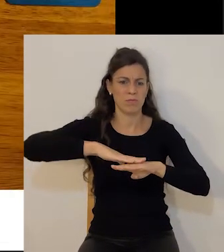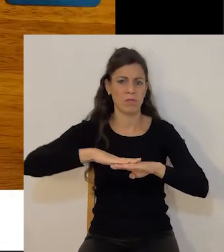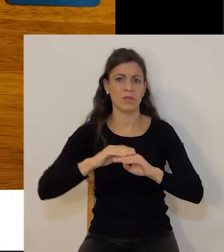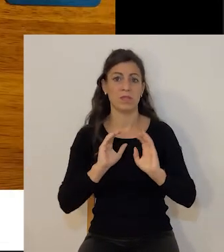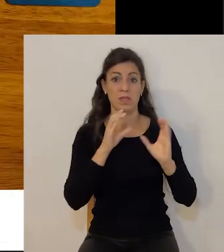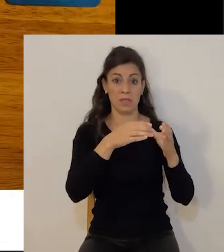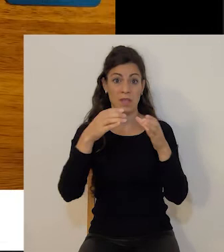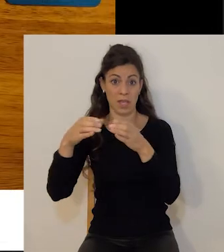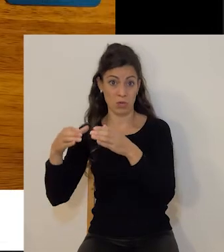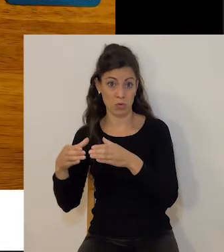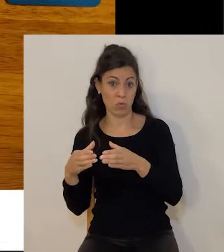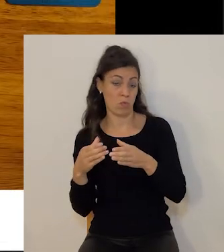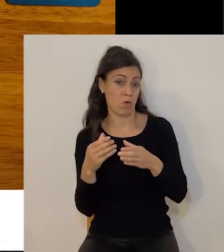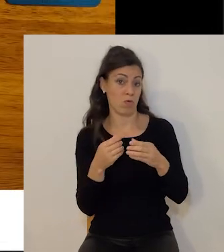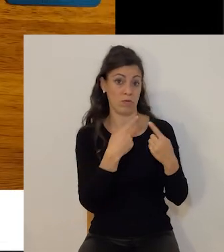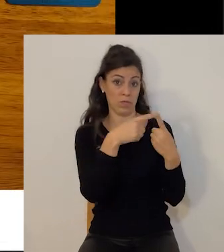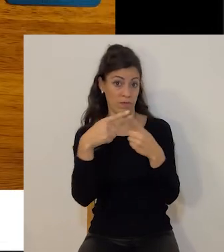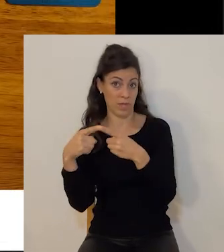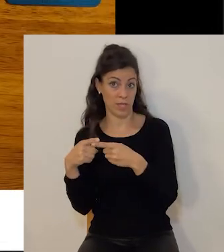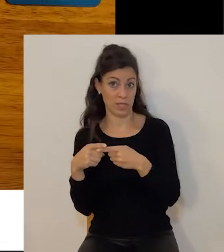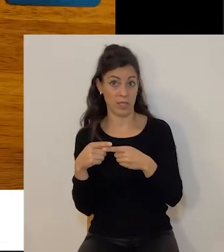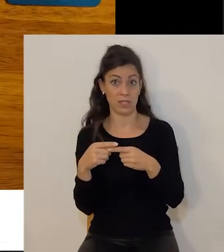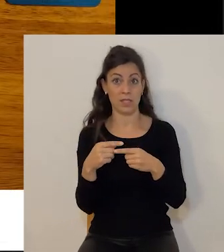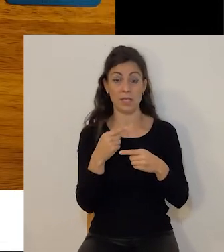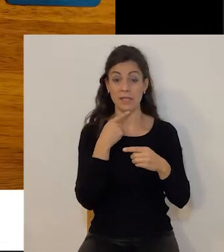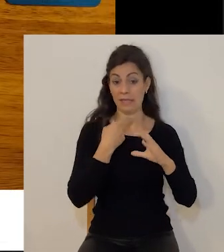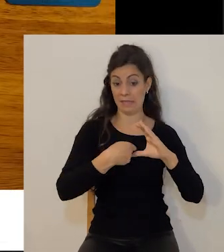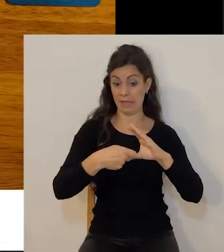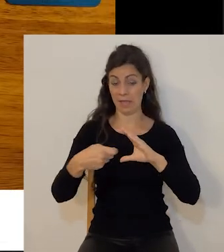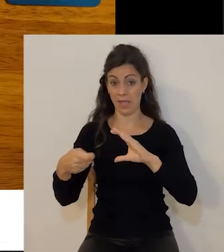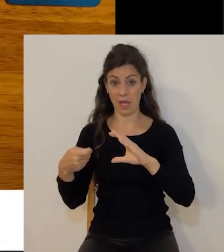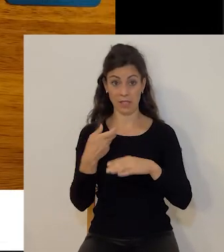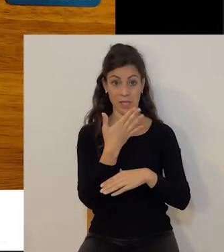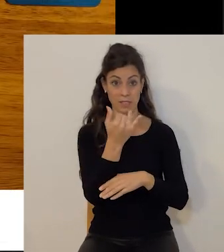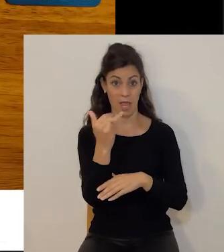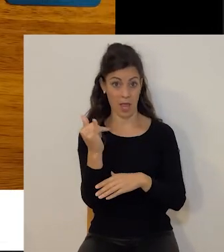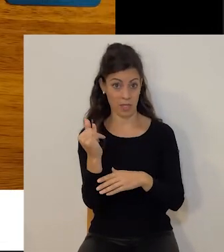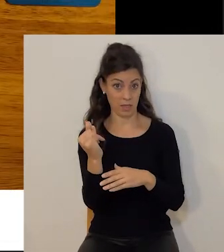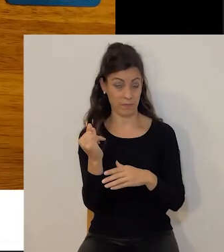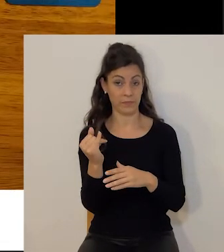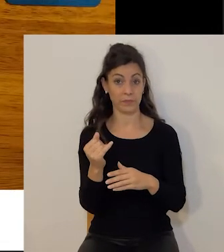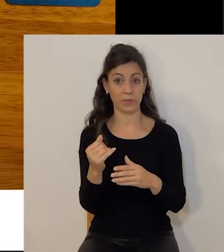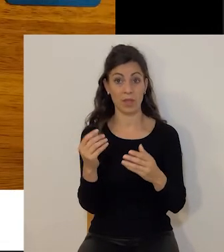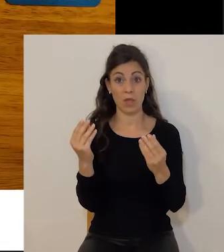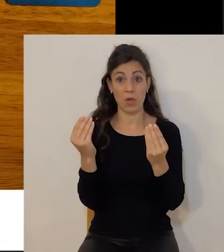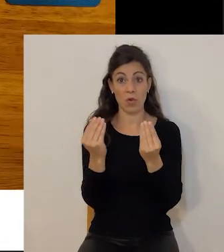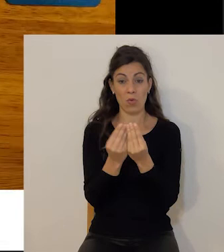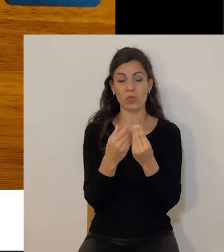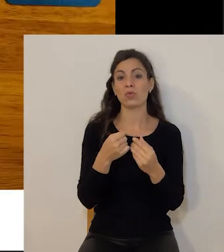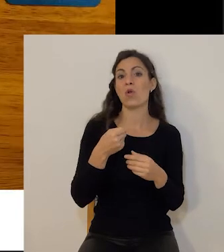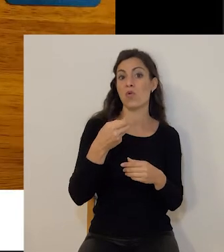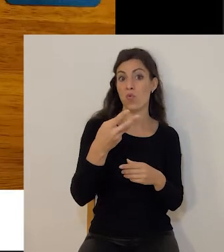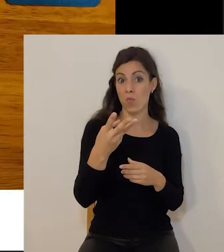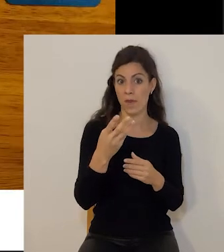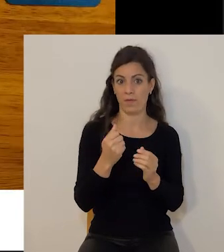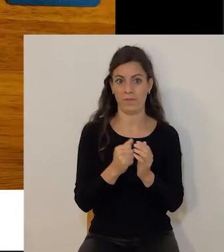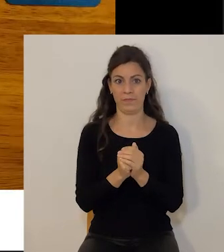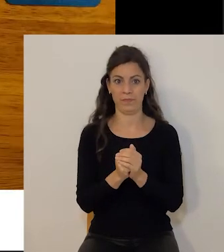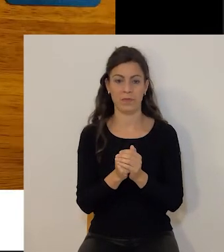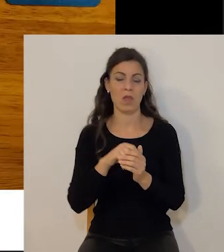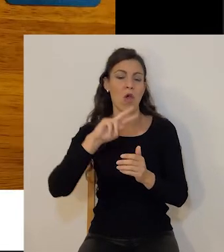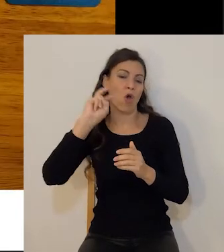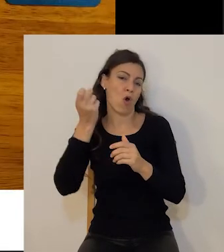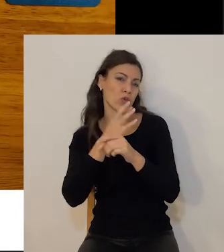o 4, depende del grupo, tiene estas cartas junto con una numeración. Hemos juntado 2 juegos,